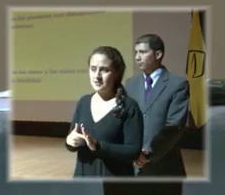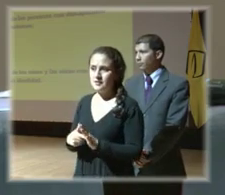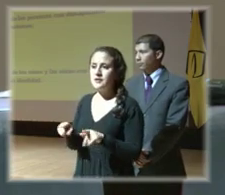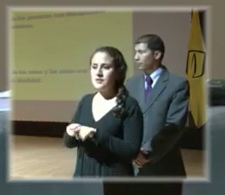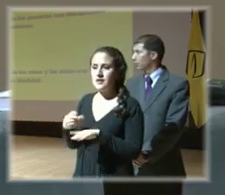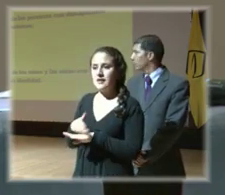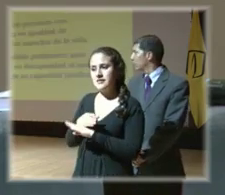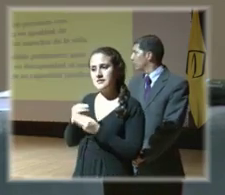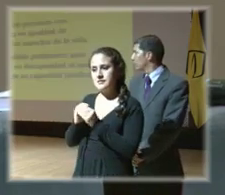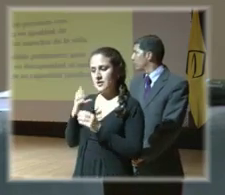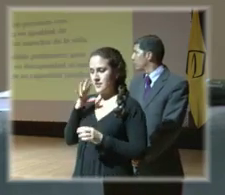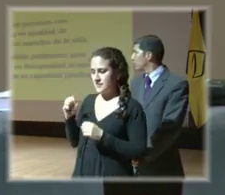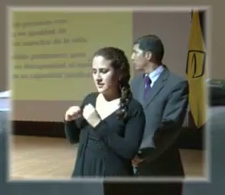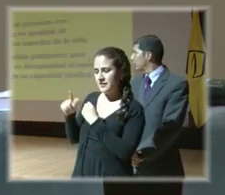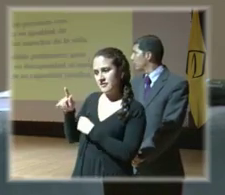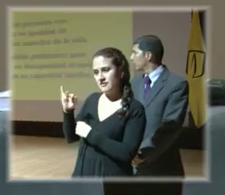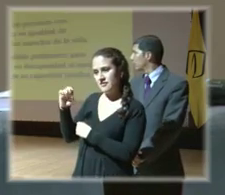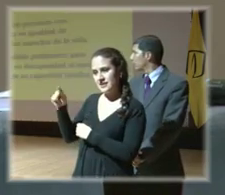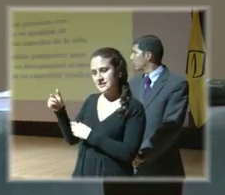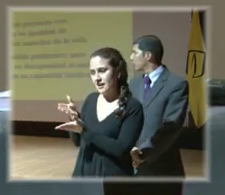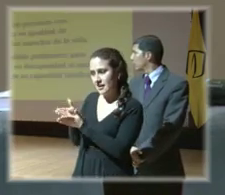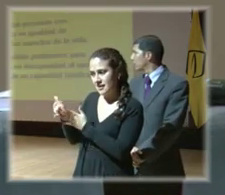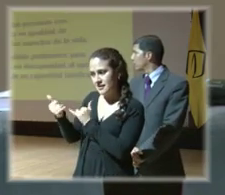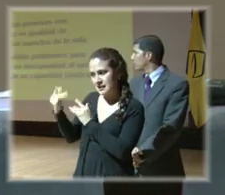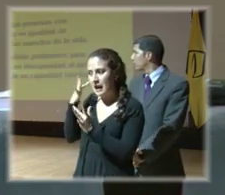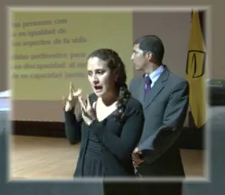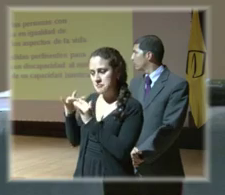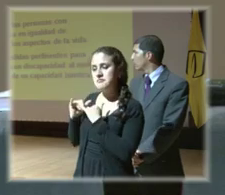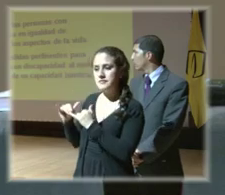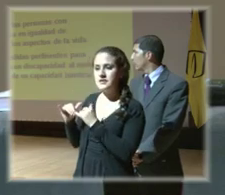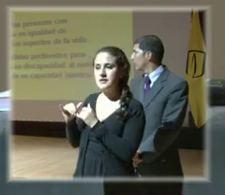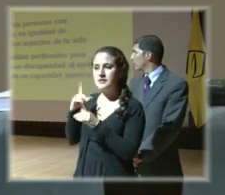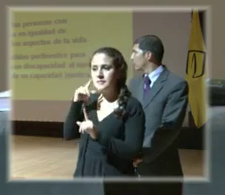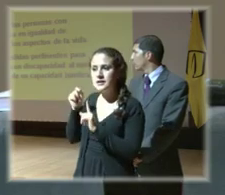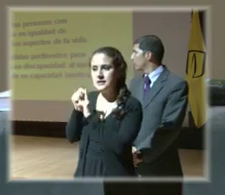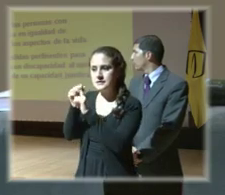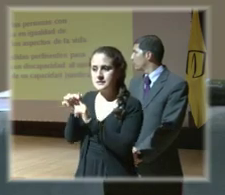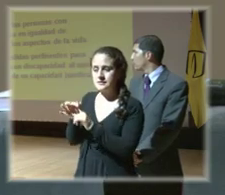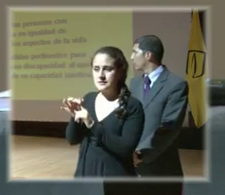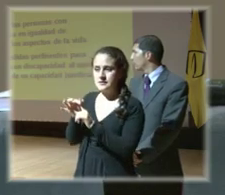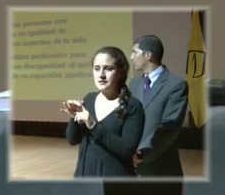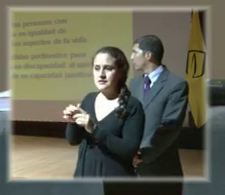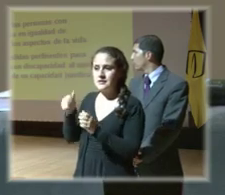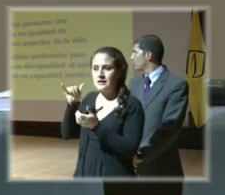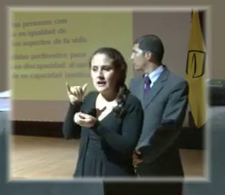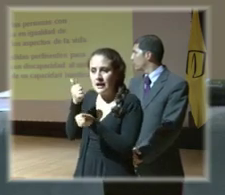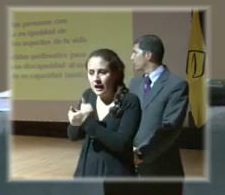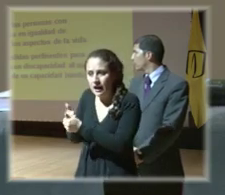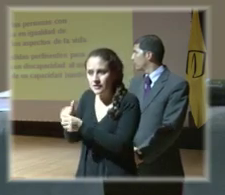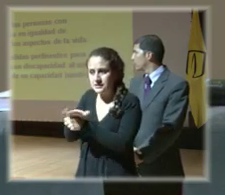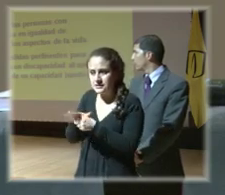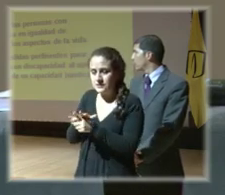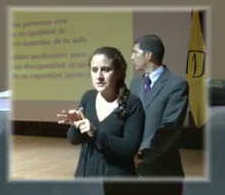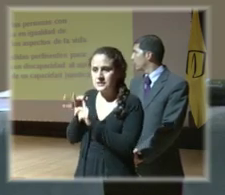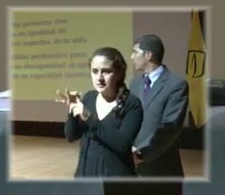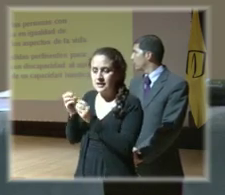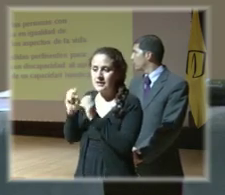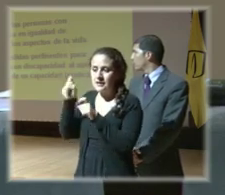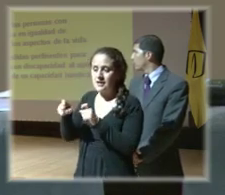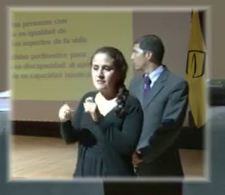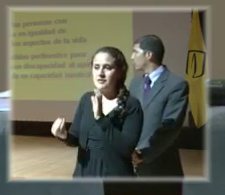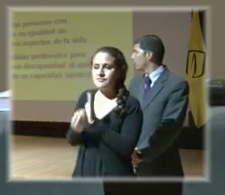lo que plantea Francisco, creo que en realidad el modelo específico se adoptará en cada caso concreto y más bien lo que hay que hacer es tener un marco